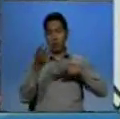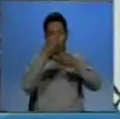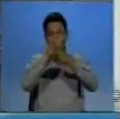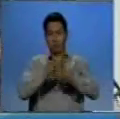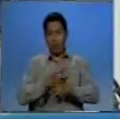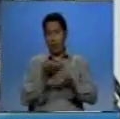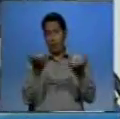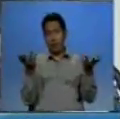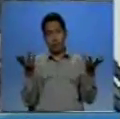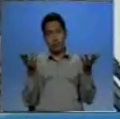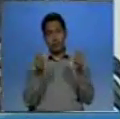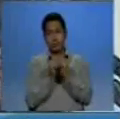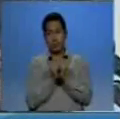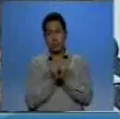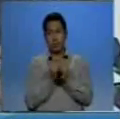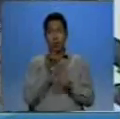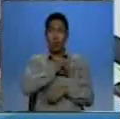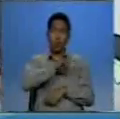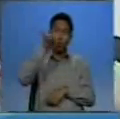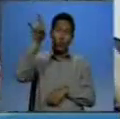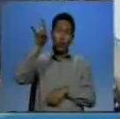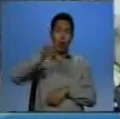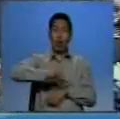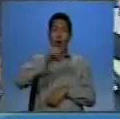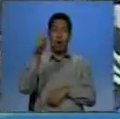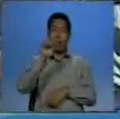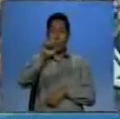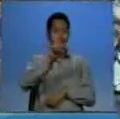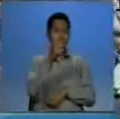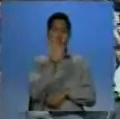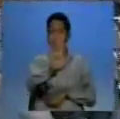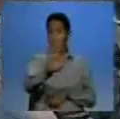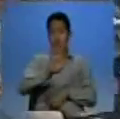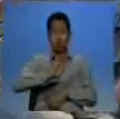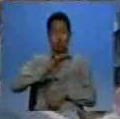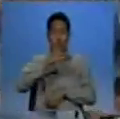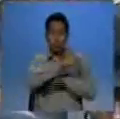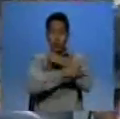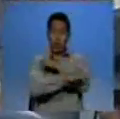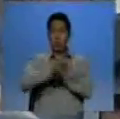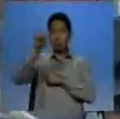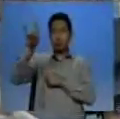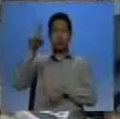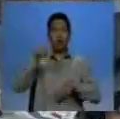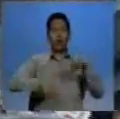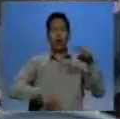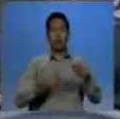favor y negó su deportación con argumentos de inconsistencias en el proceso. Clever Aranda, Gama Noticias.